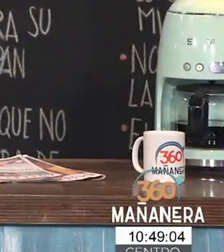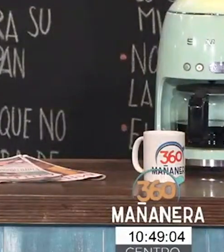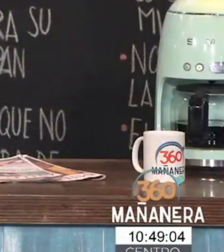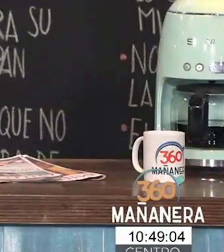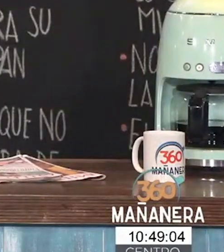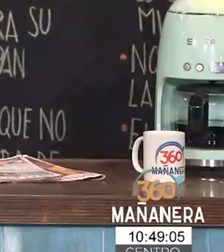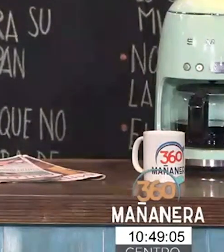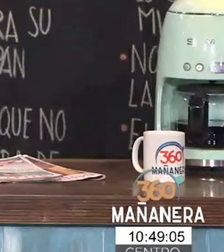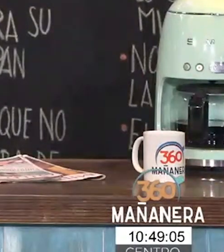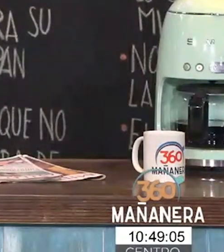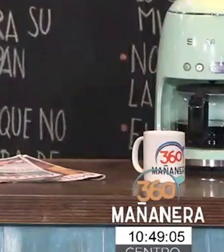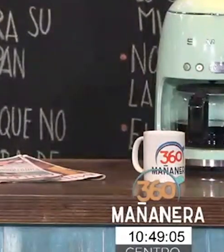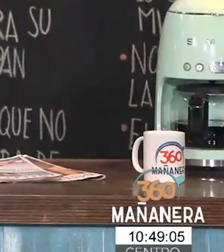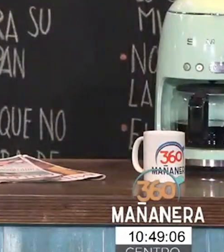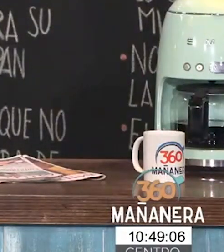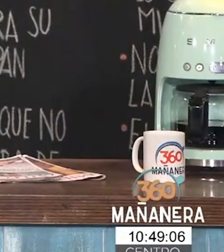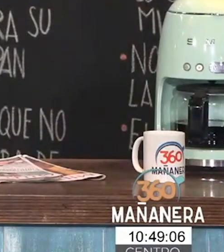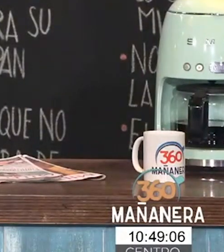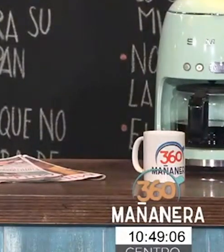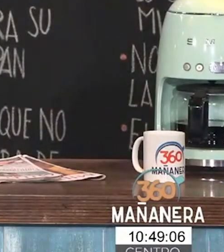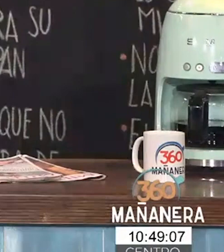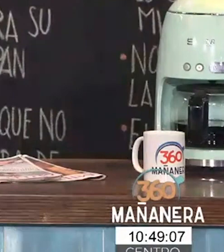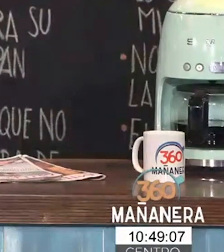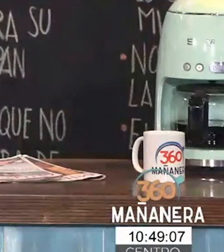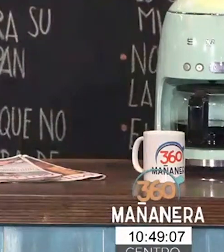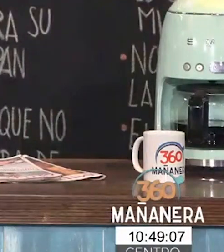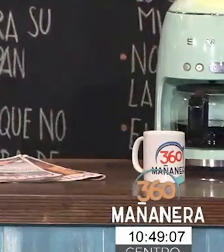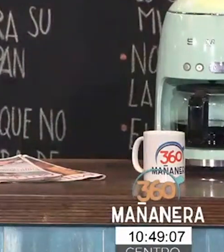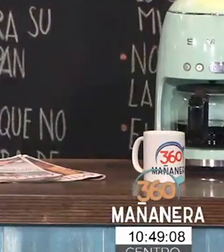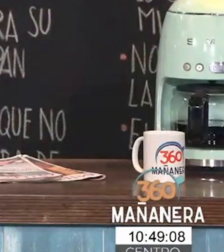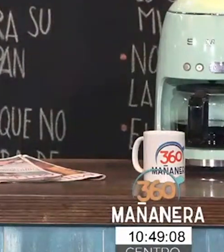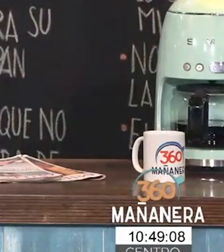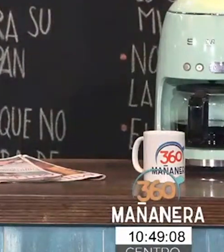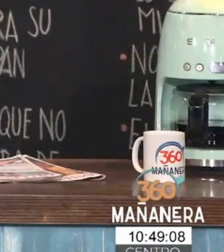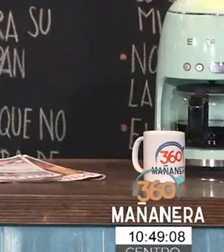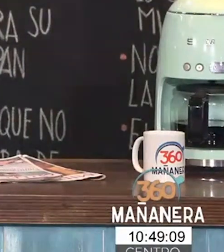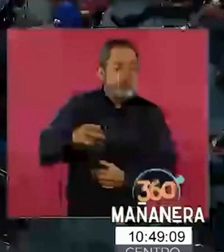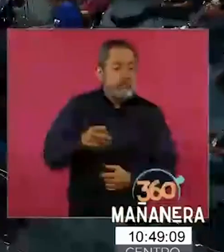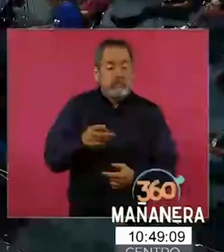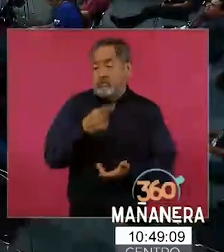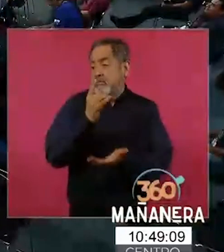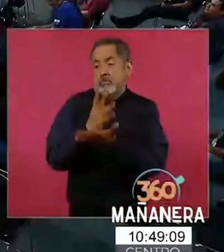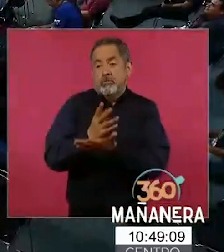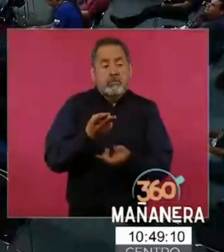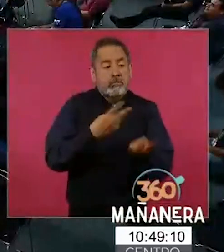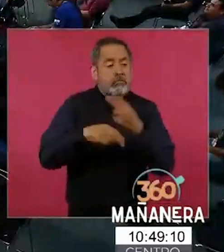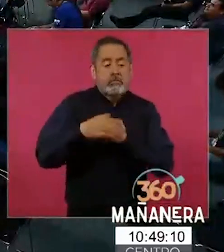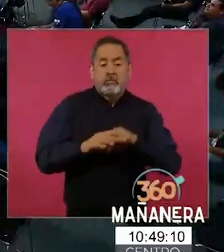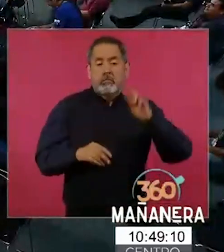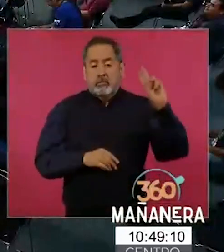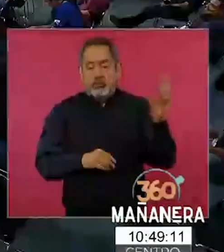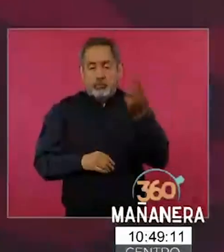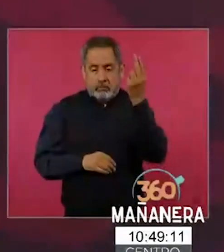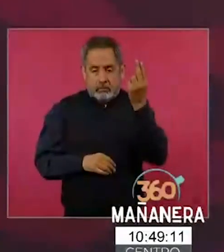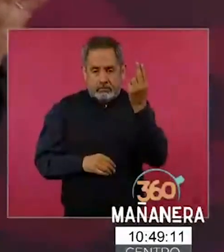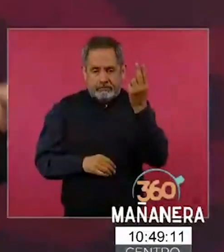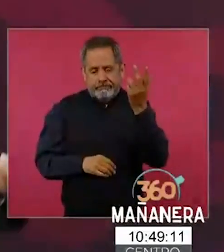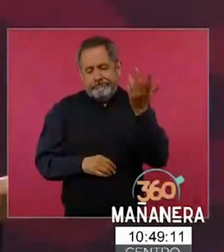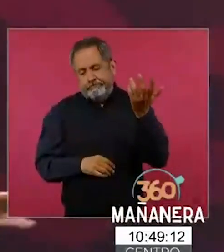van a decir, pero tienen desapego del pueblo de México. Ya la UNAM ya no